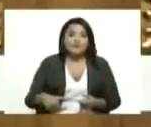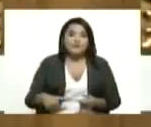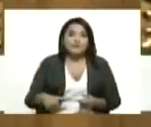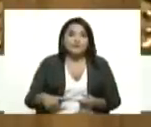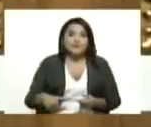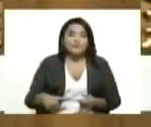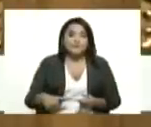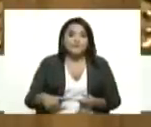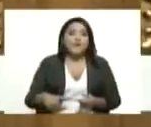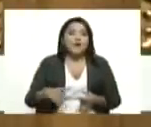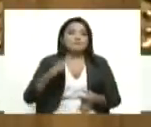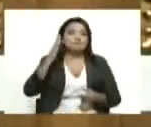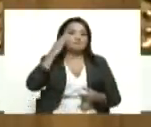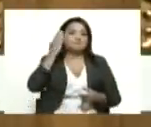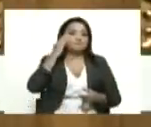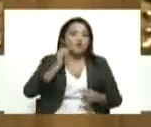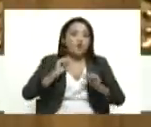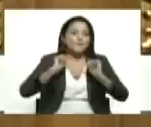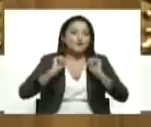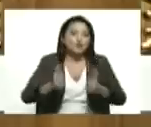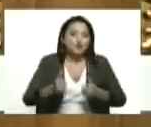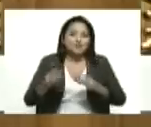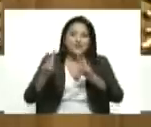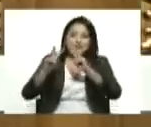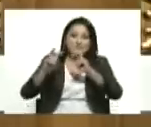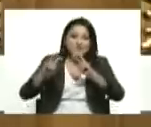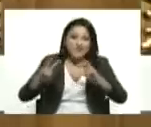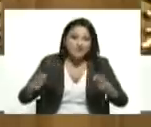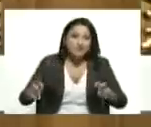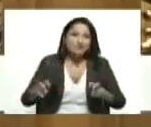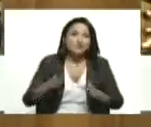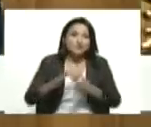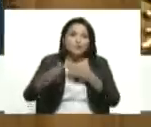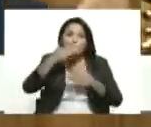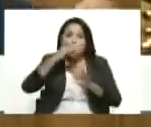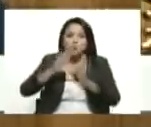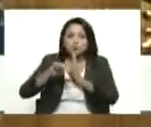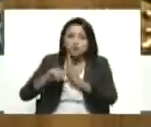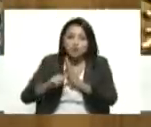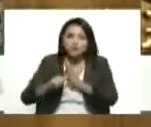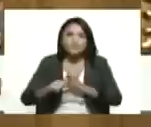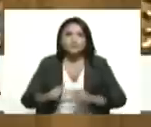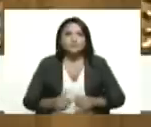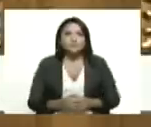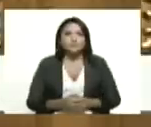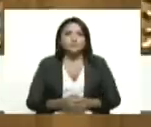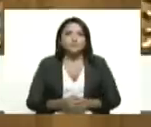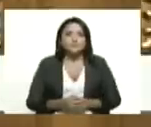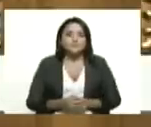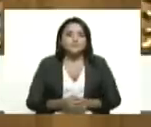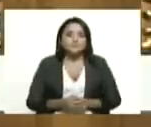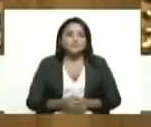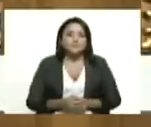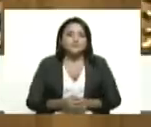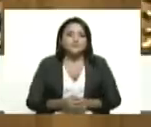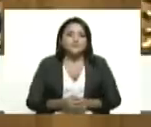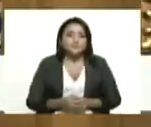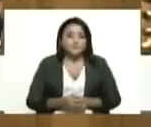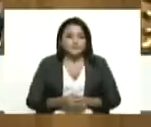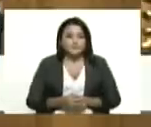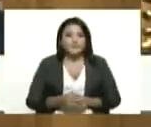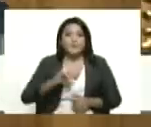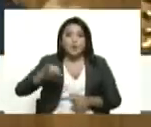se dio inicio a esta batalla. Compañero Jorge, en